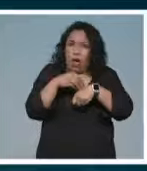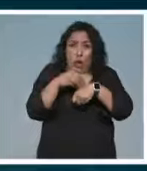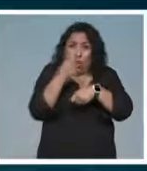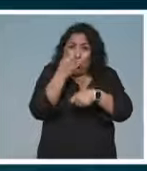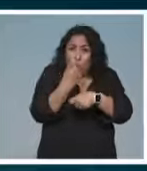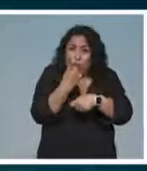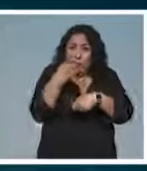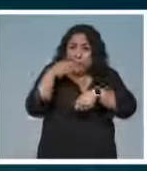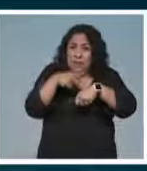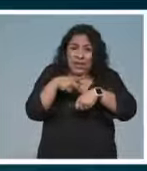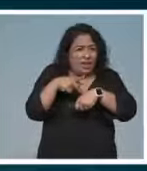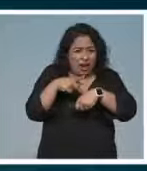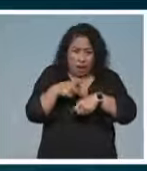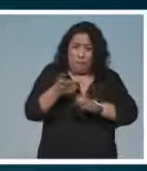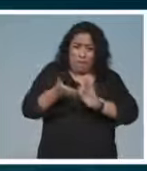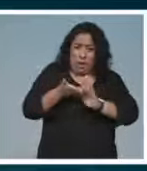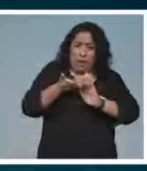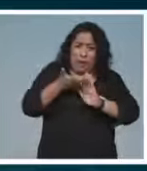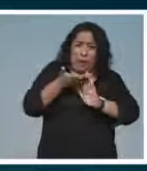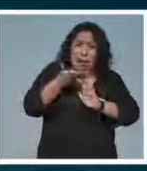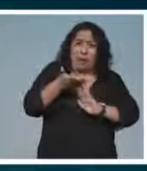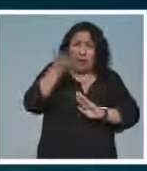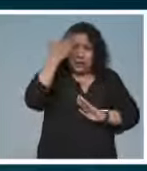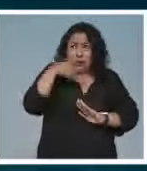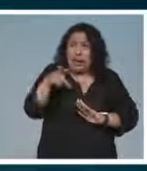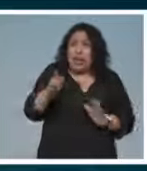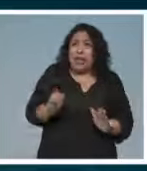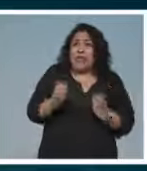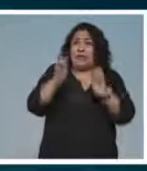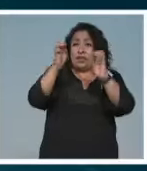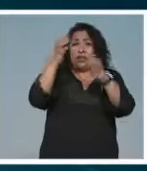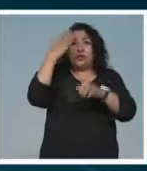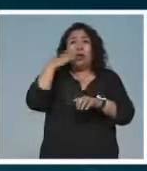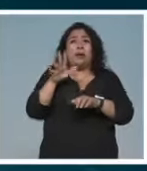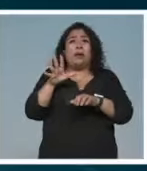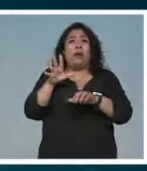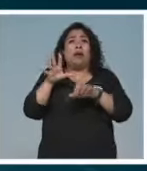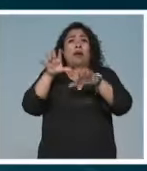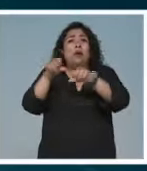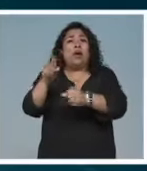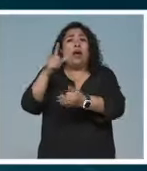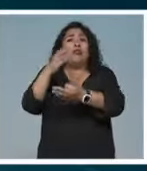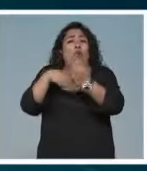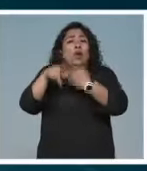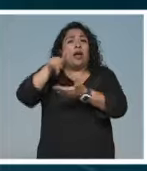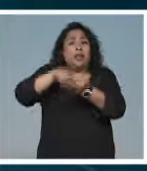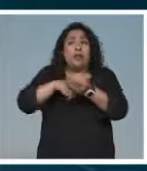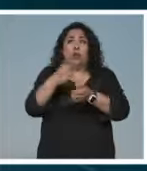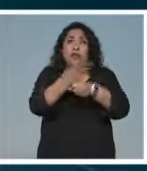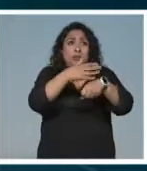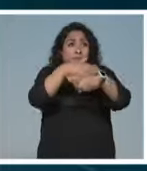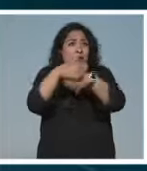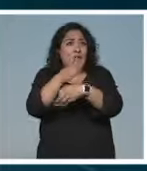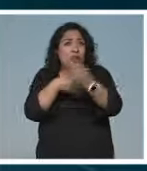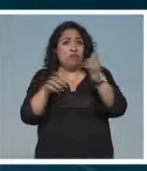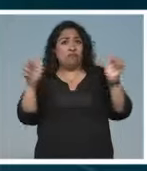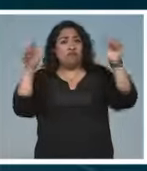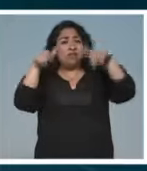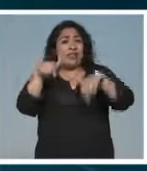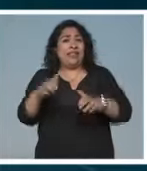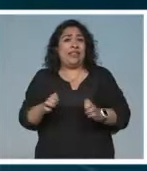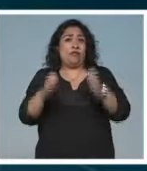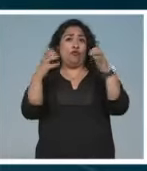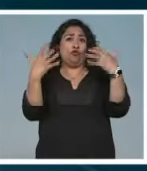gran edificio, puso la primera piedra, supo construir ese edificio, supo que lo habitáramos todos, supo convocarnos a todos ese gran